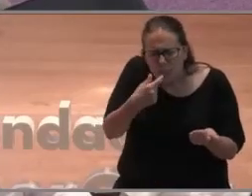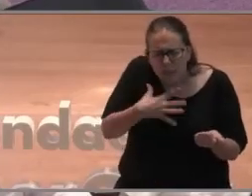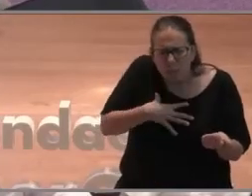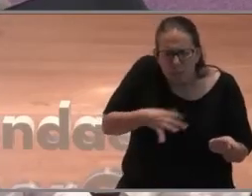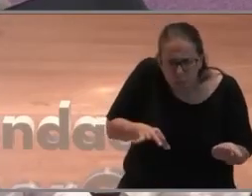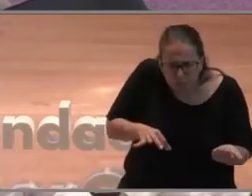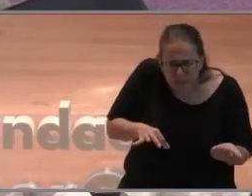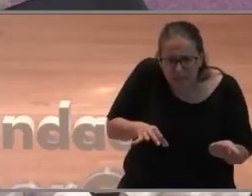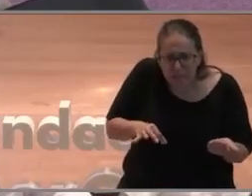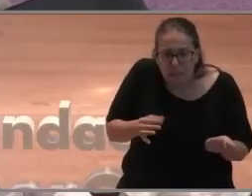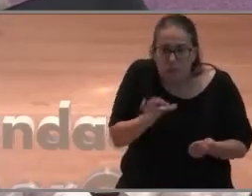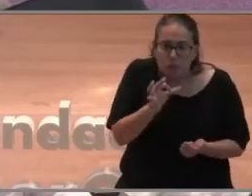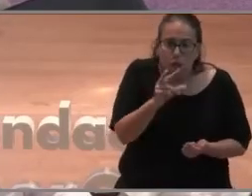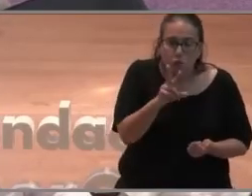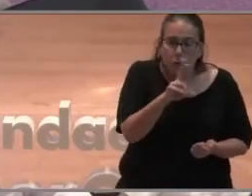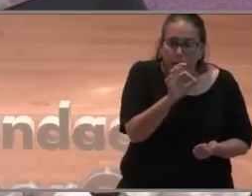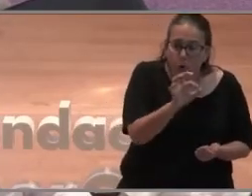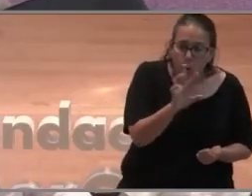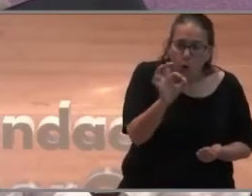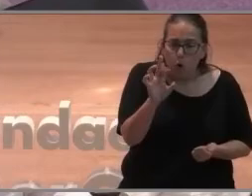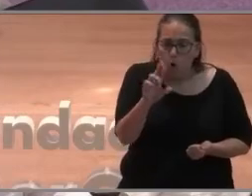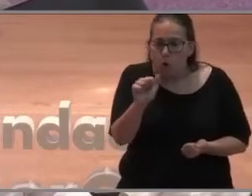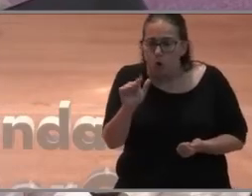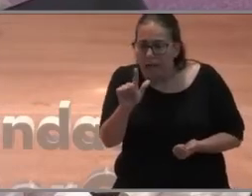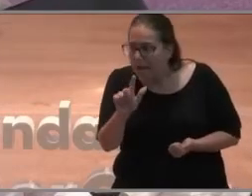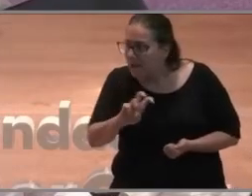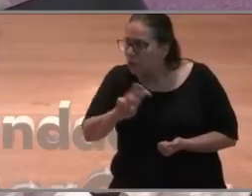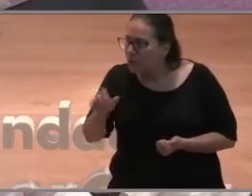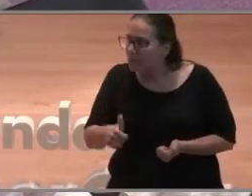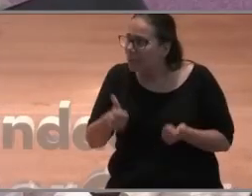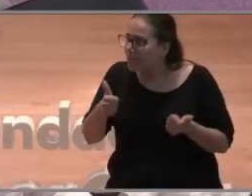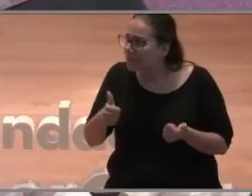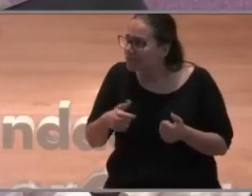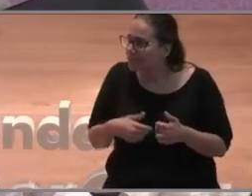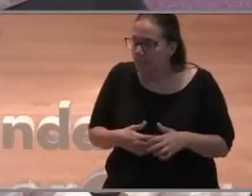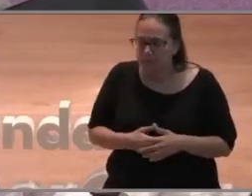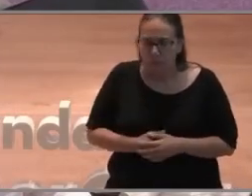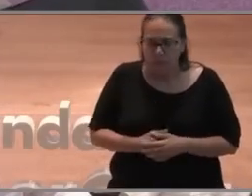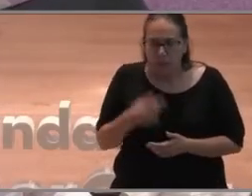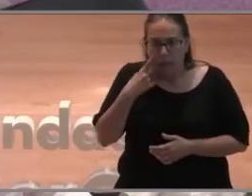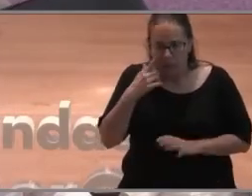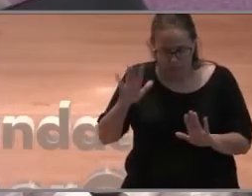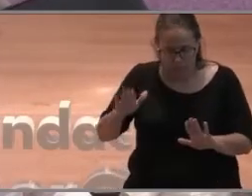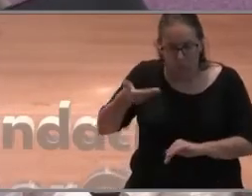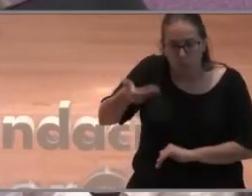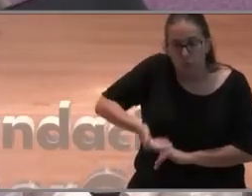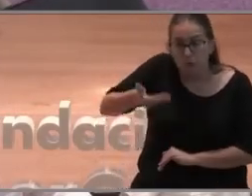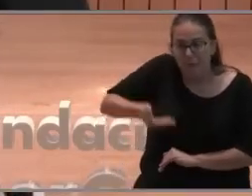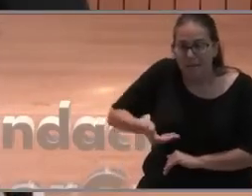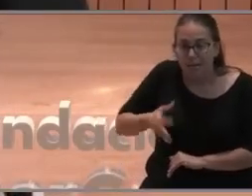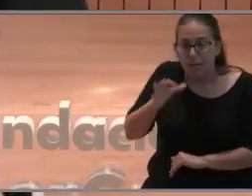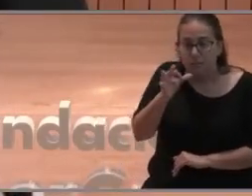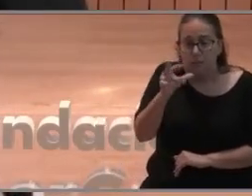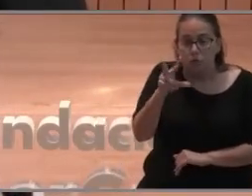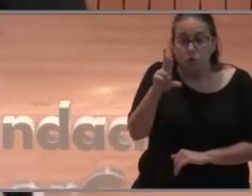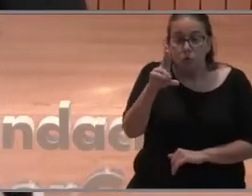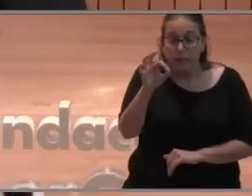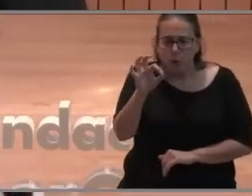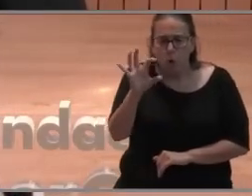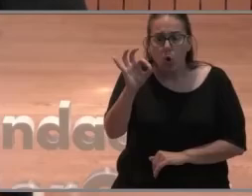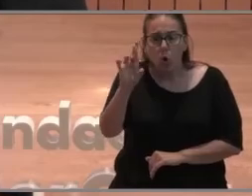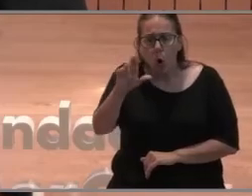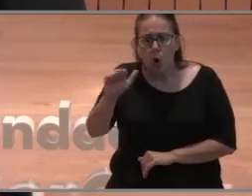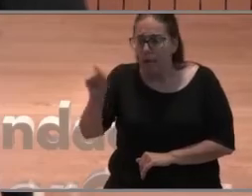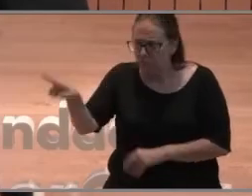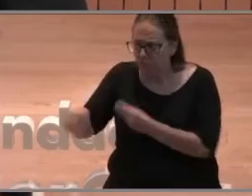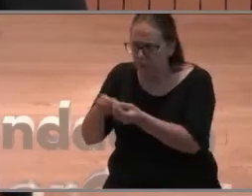del suelo oral y antibióticos? Me pregunta. Bueno, a ver, fundamentalmente el suelo oral lo que hace está muy bien. Sí. El tema